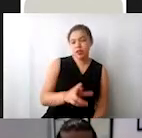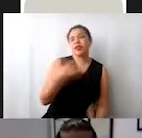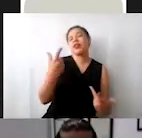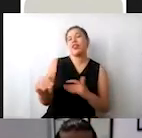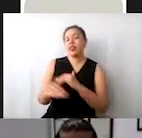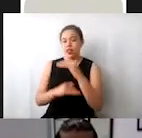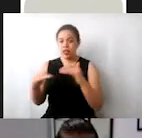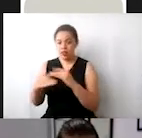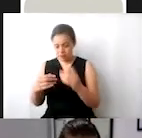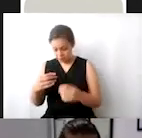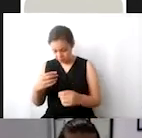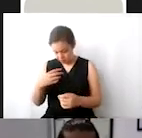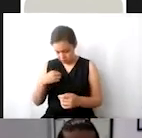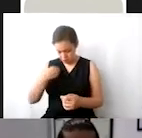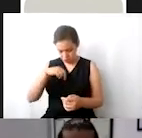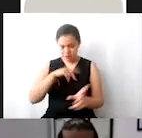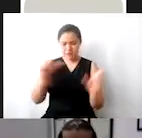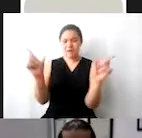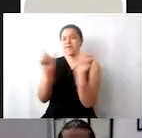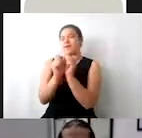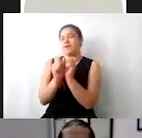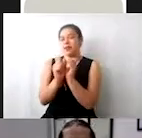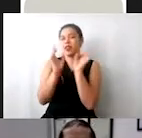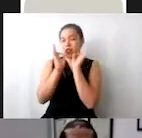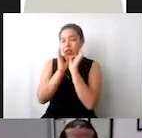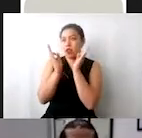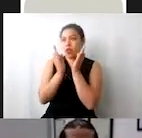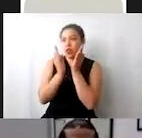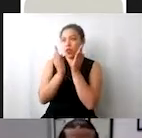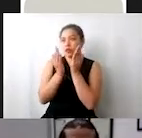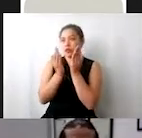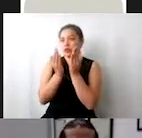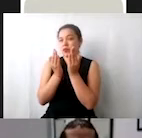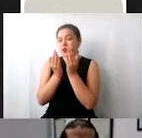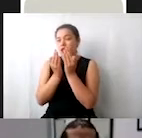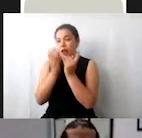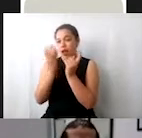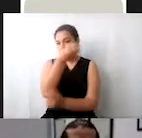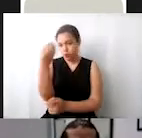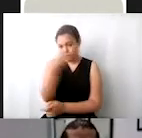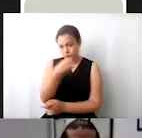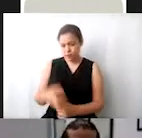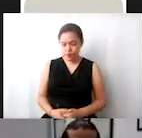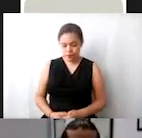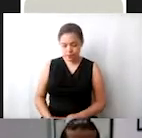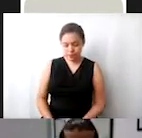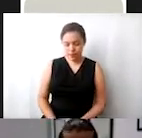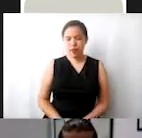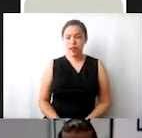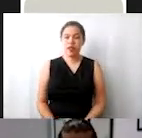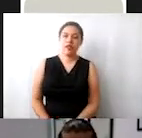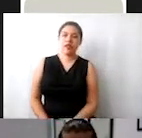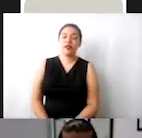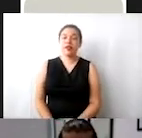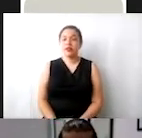aquí las sintetizamos de manera esquemática. Miren, en